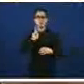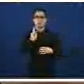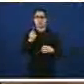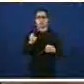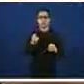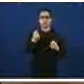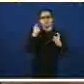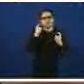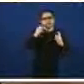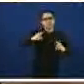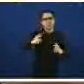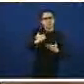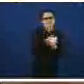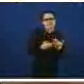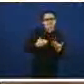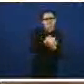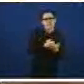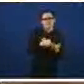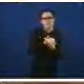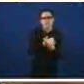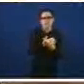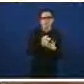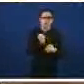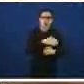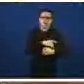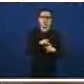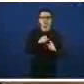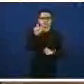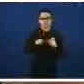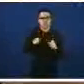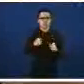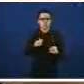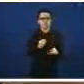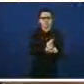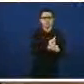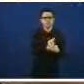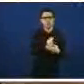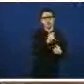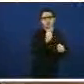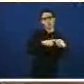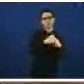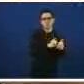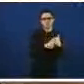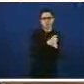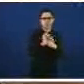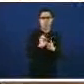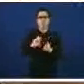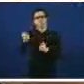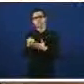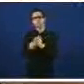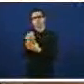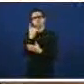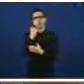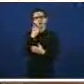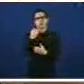uns aforros Estas persoas investiron en preferentes en outros produtos bancarios sen seren informadas de cales eran